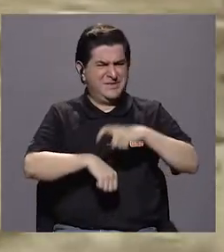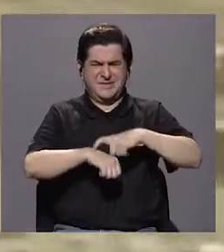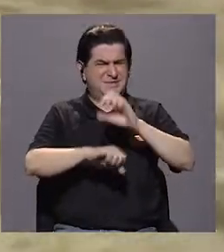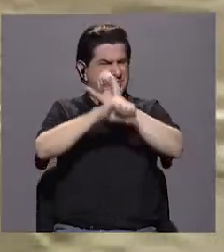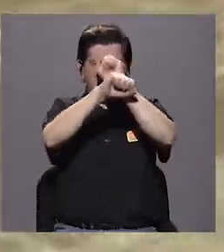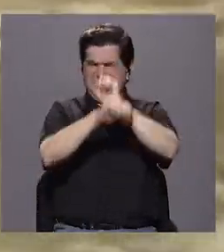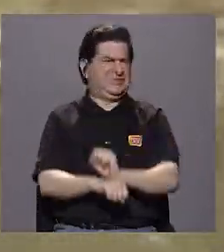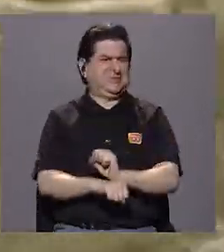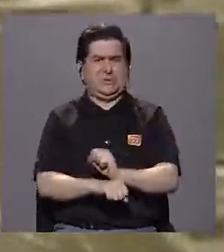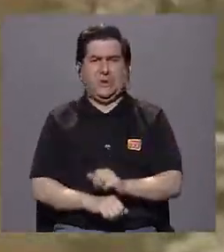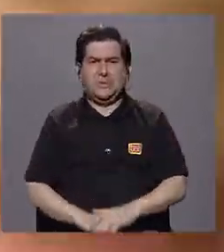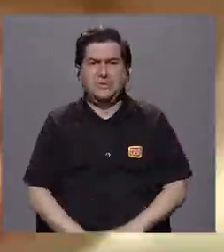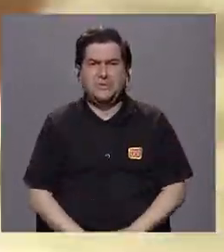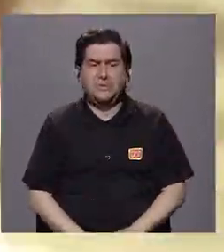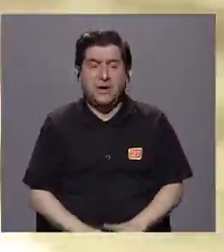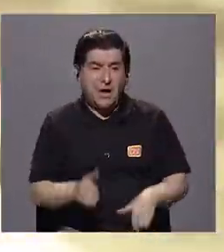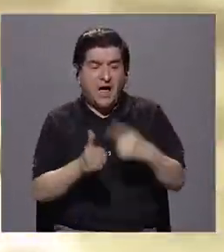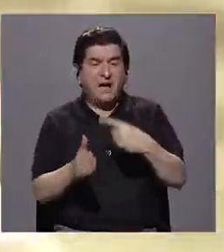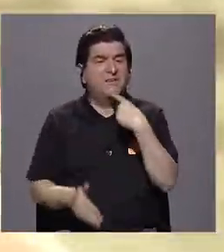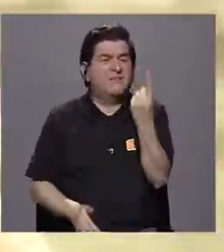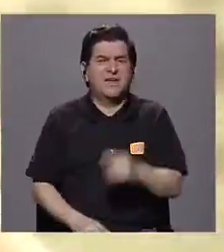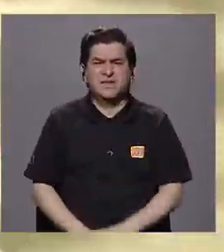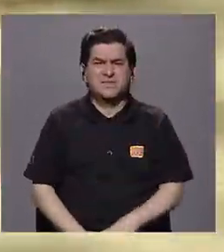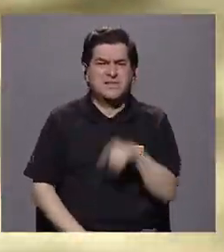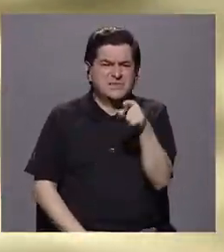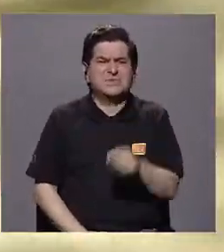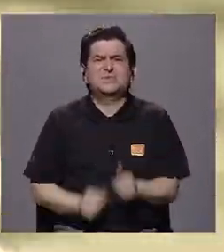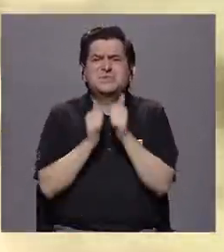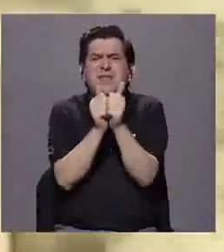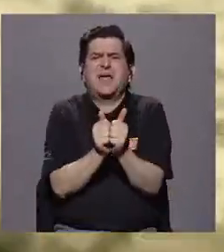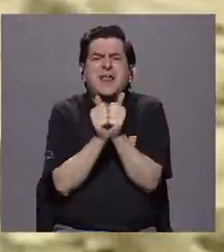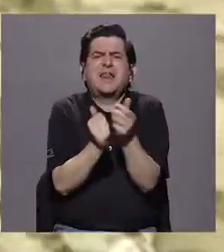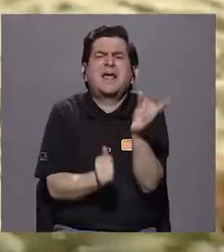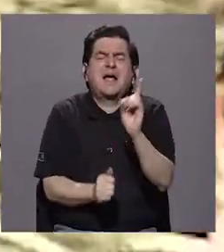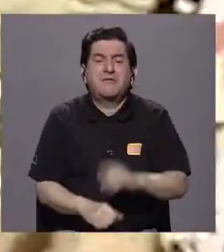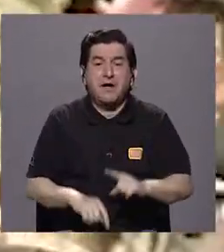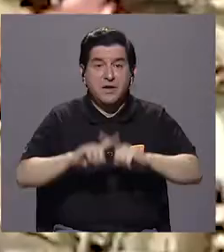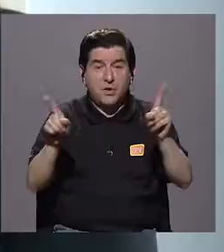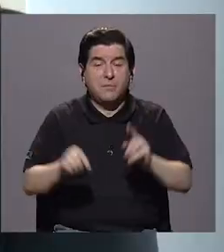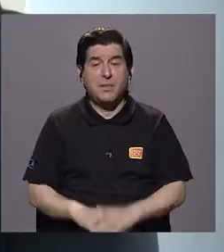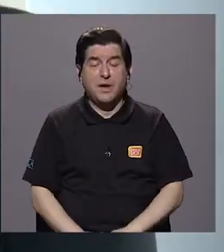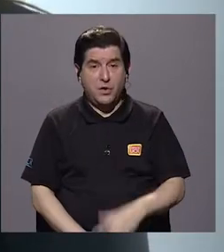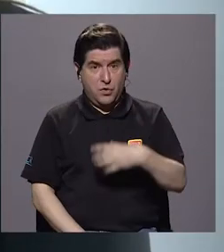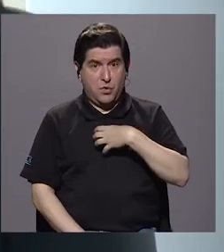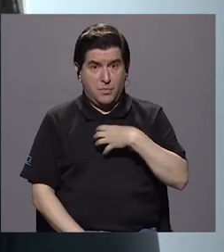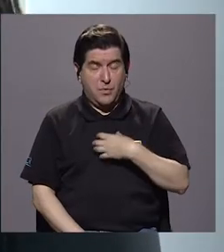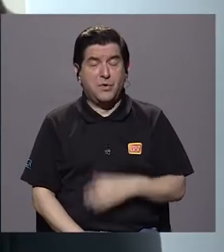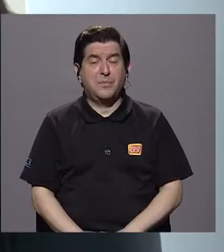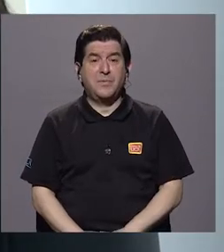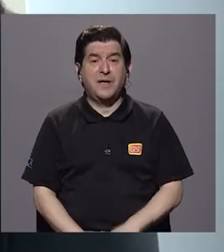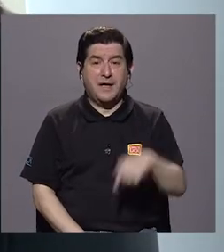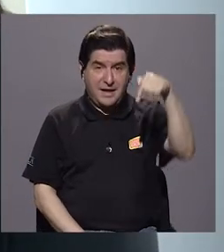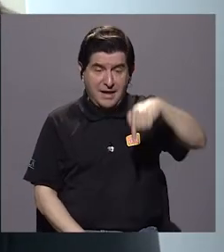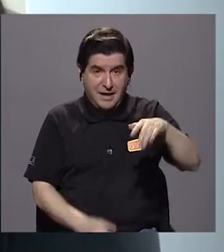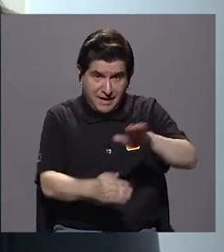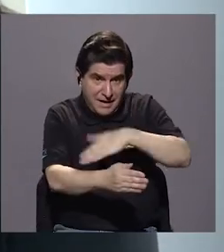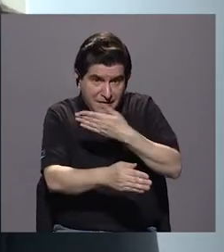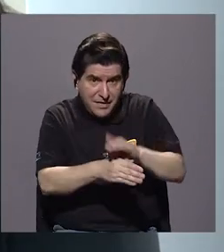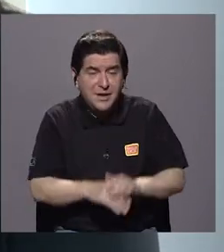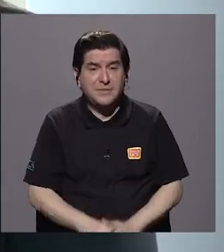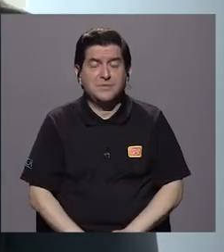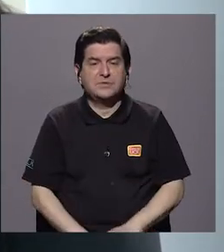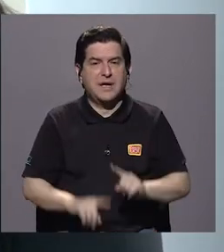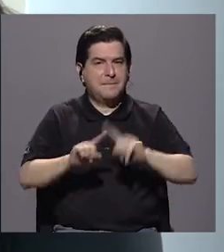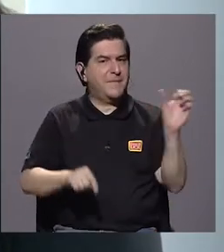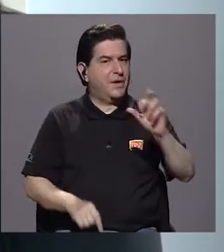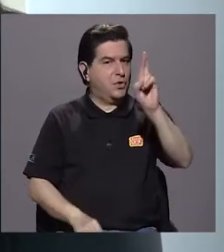acostumbrada. No, muchas veces nos decían, ¿dónde dejaron el caballo? Pero era muy típico de la cumbia grupera también. Pero no en Costa Rica. No, en Costa